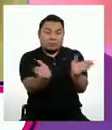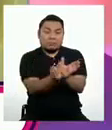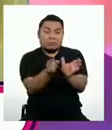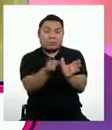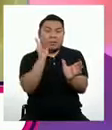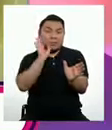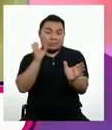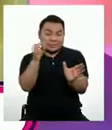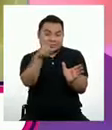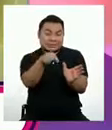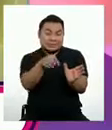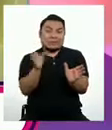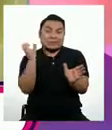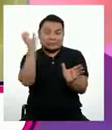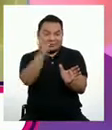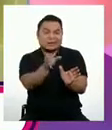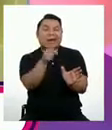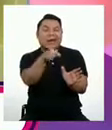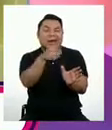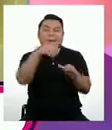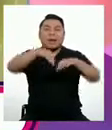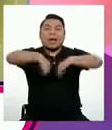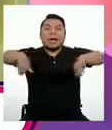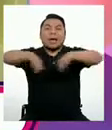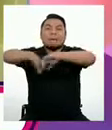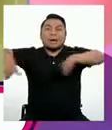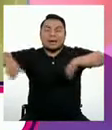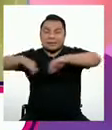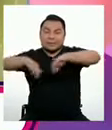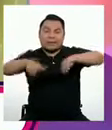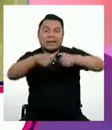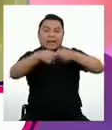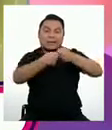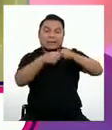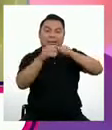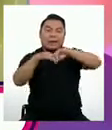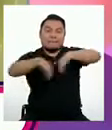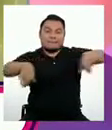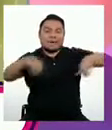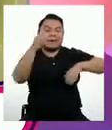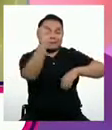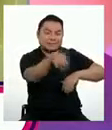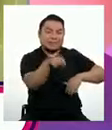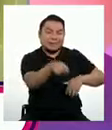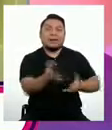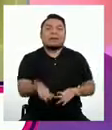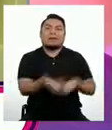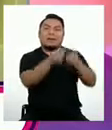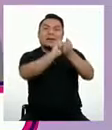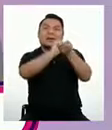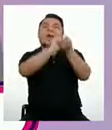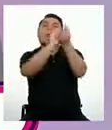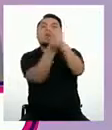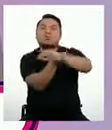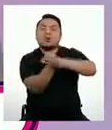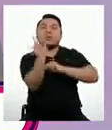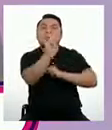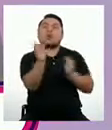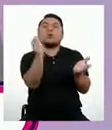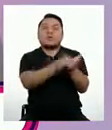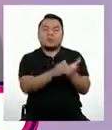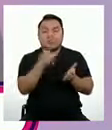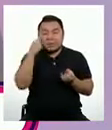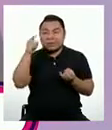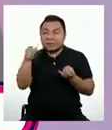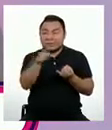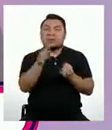que las personas sepan que tengo que reciclarlas, también puedo contribuir y explicarles como la importancia de que hay ciertas cosas